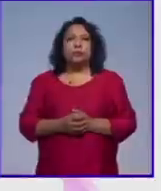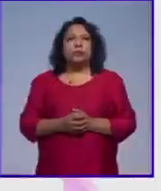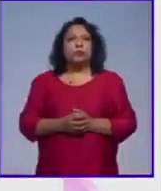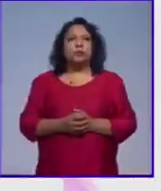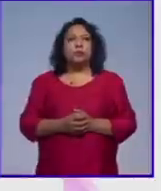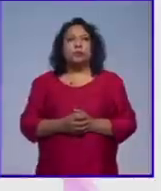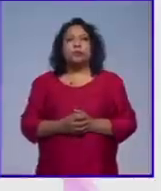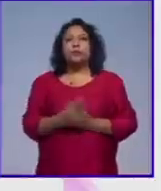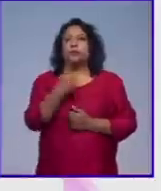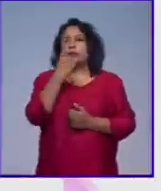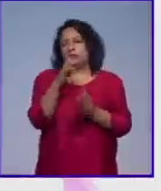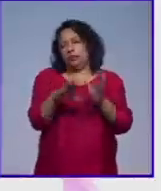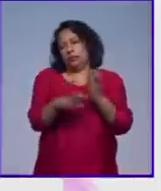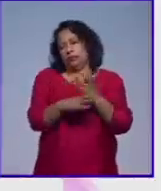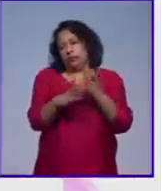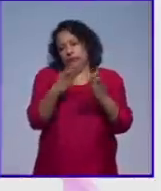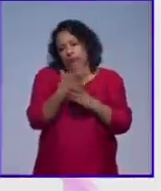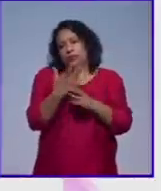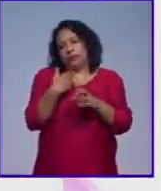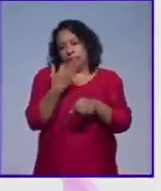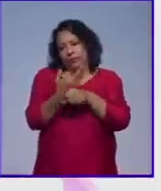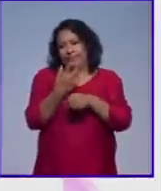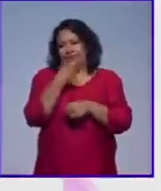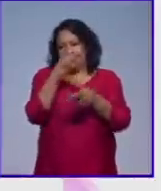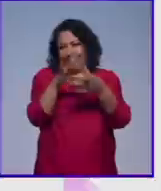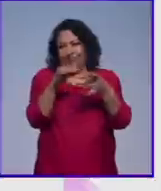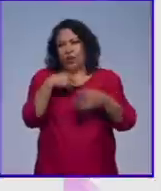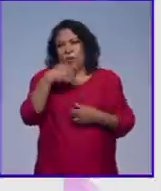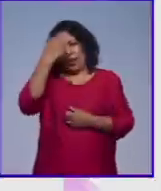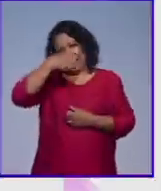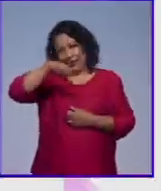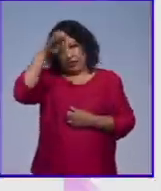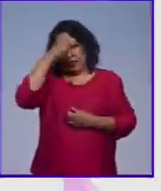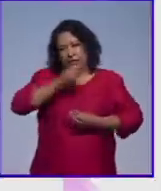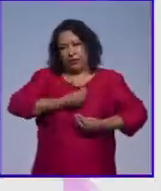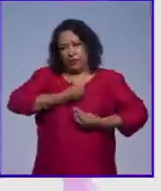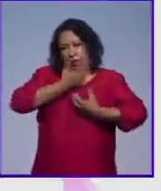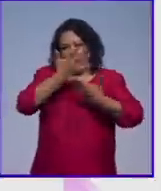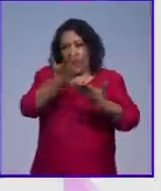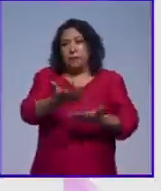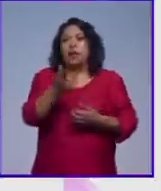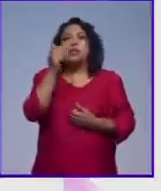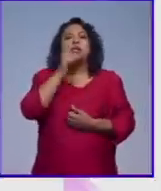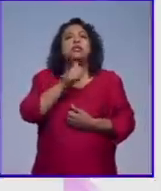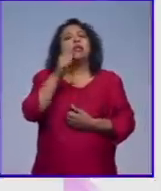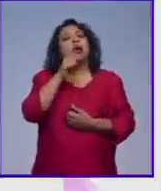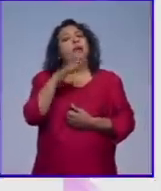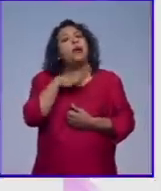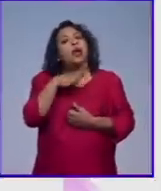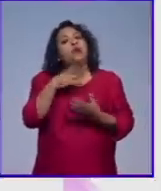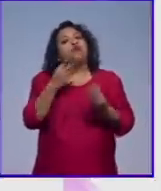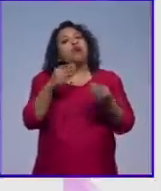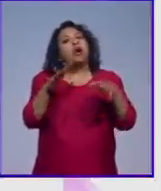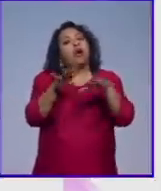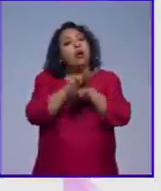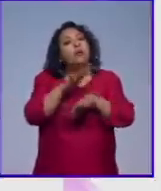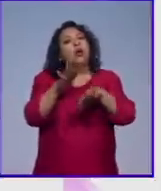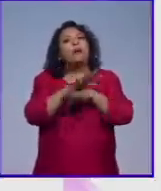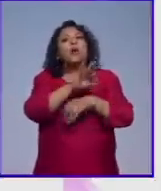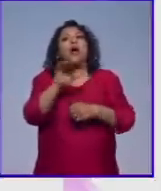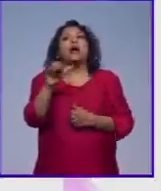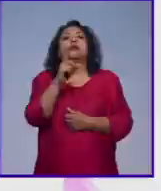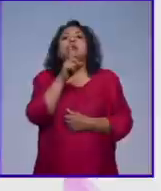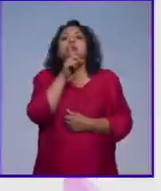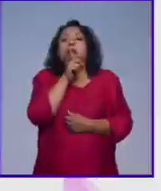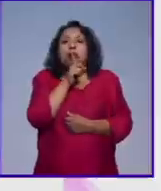Una de las cosas, lo que decíamos ahorita de la experiencia poética, es que siempre te mueve al silencio, es